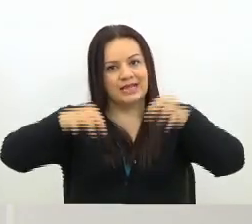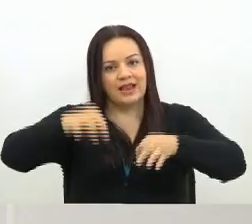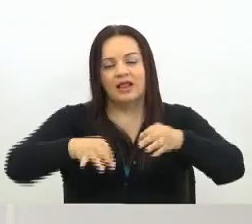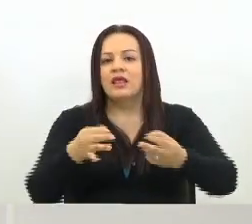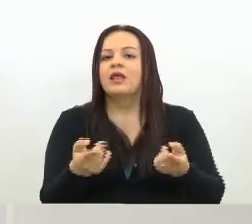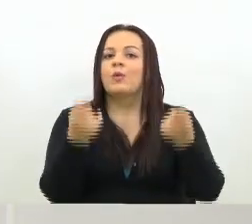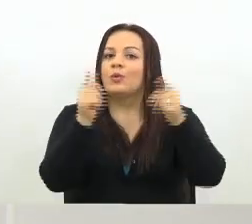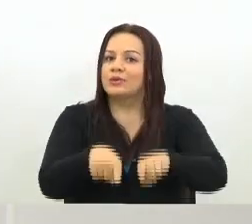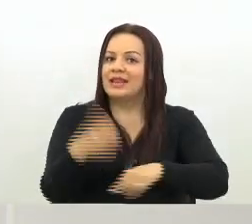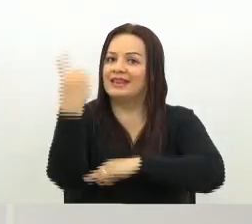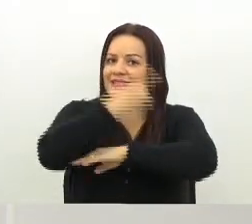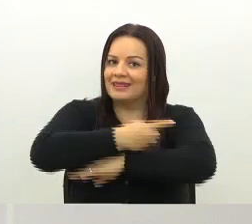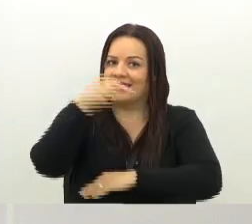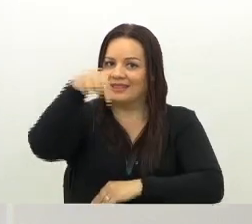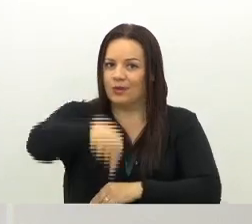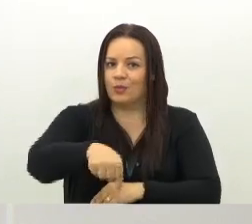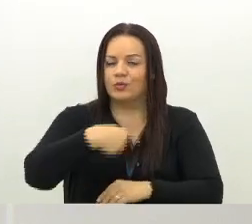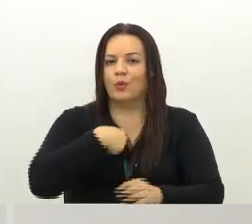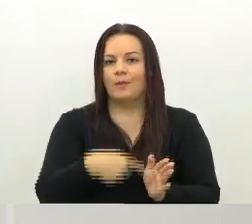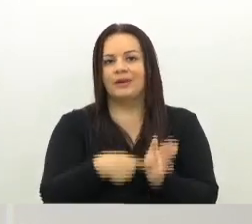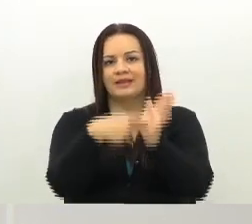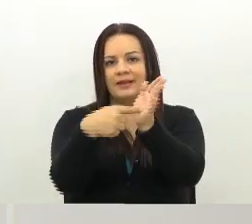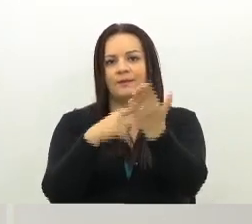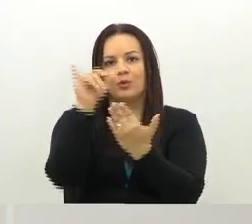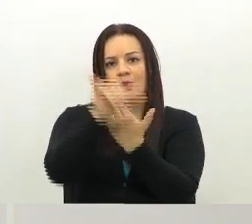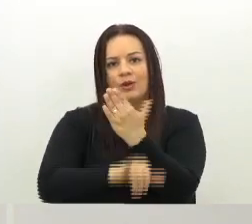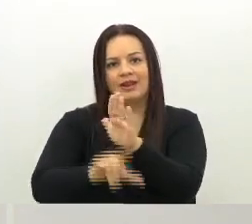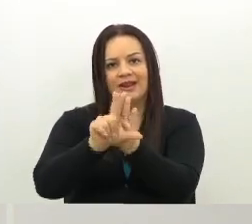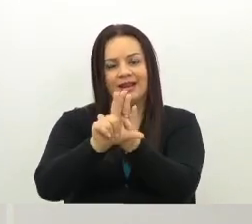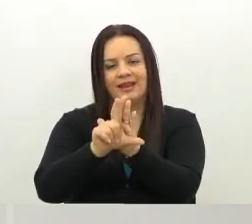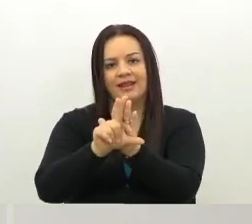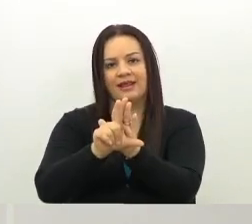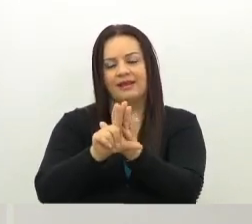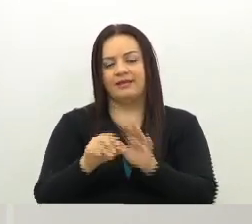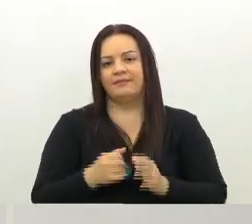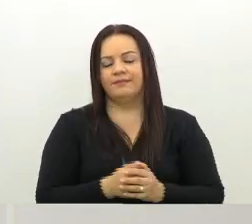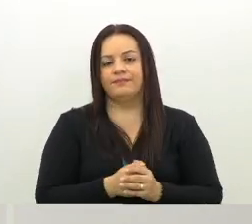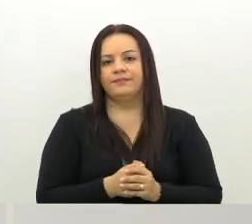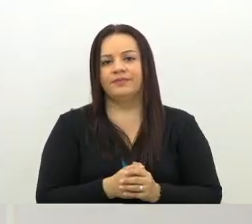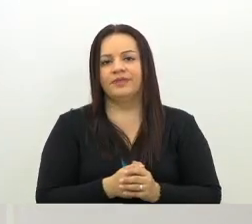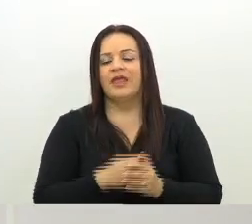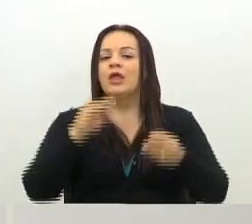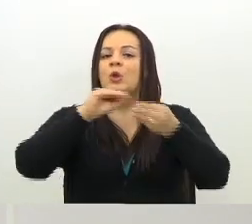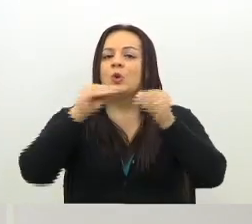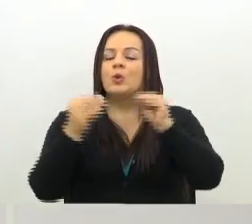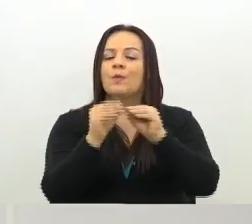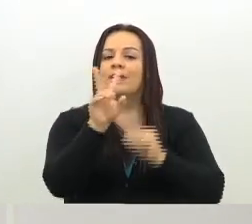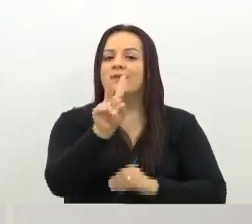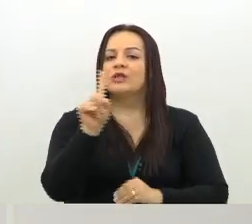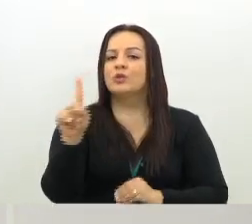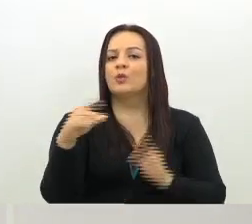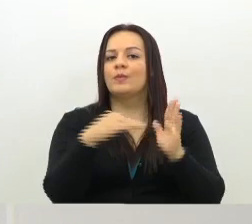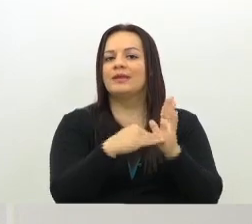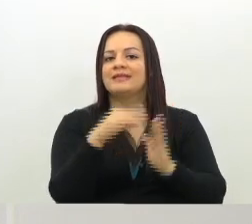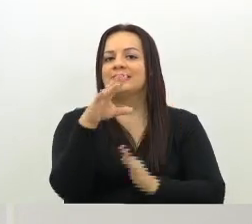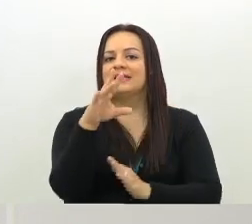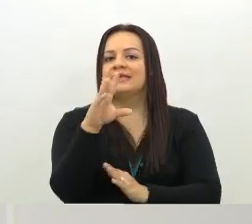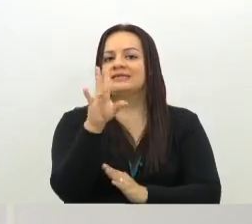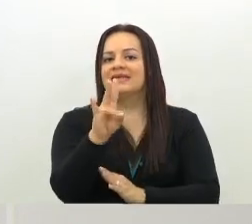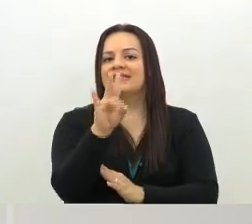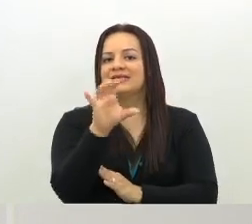hoy he presentado un proyecto de ley que lleva el número de